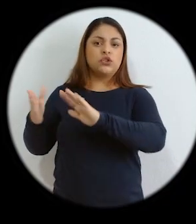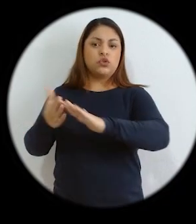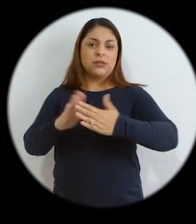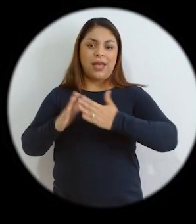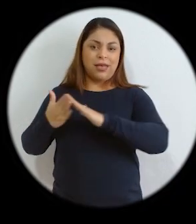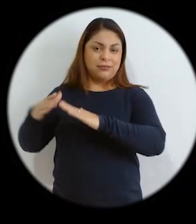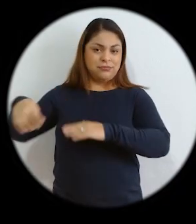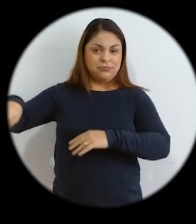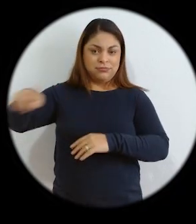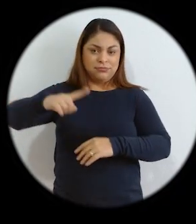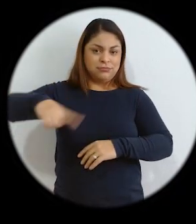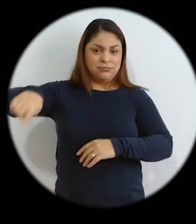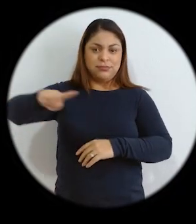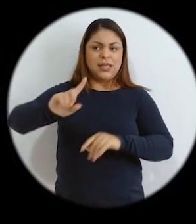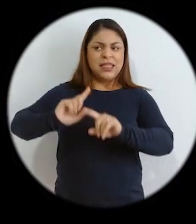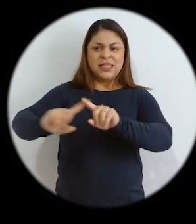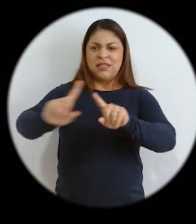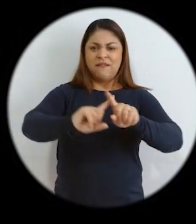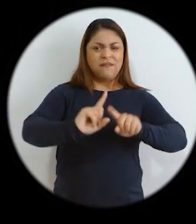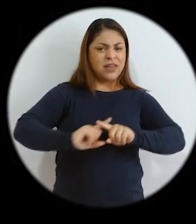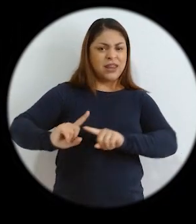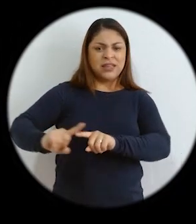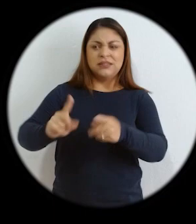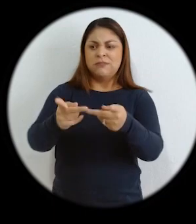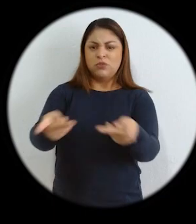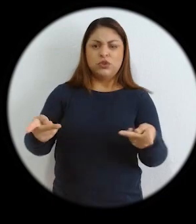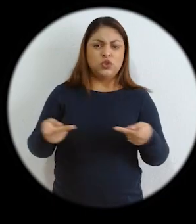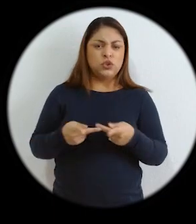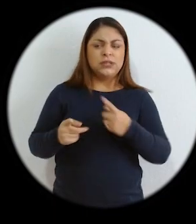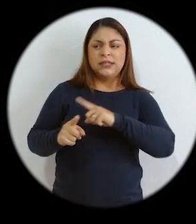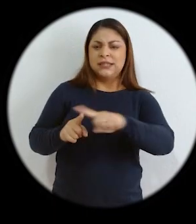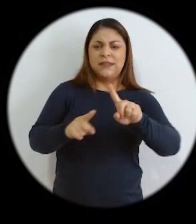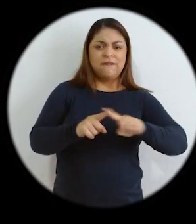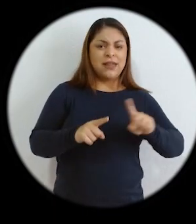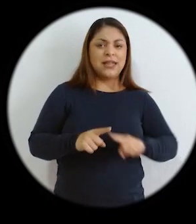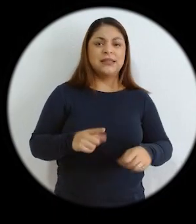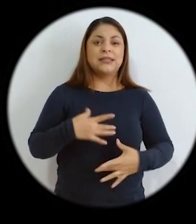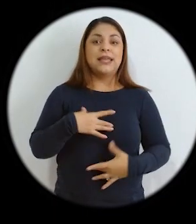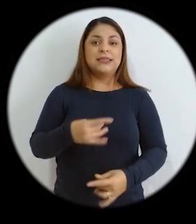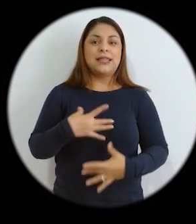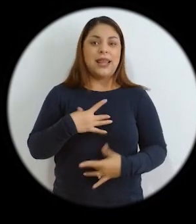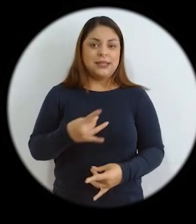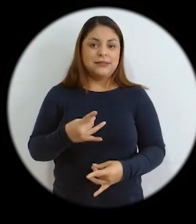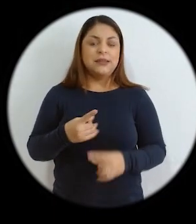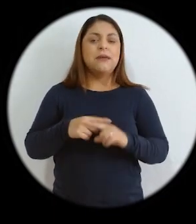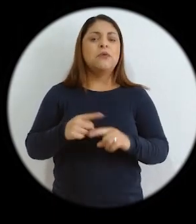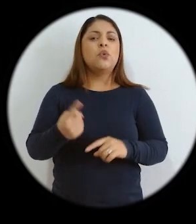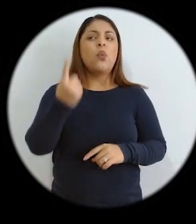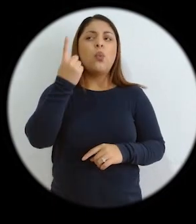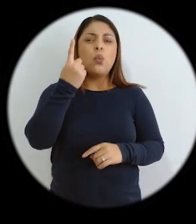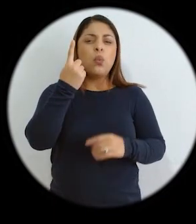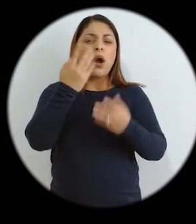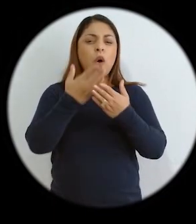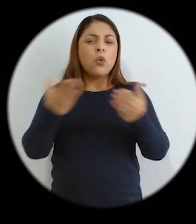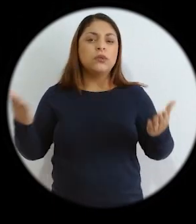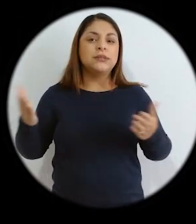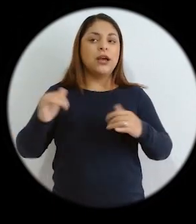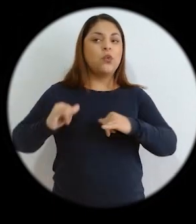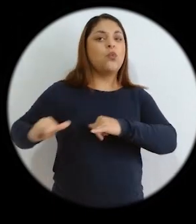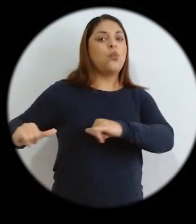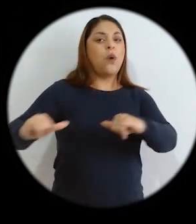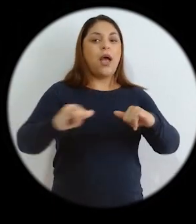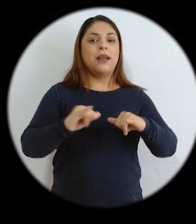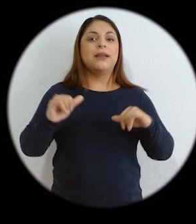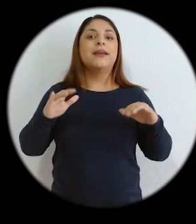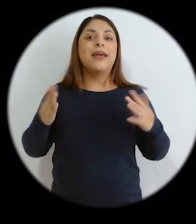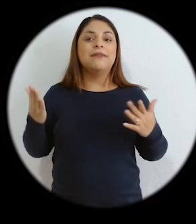está la sociedad civil organizada. Todos con diferentes posiciones, todos con distintos intereses, pero hay